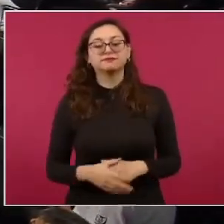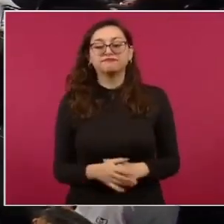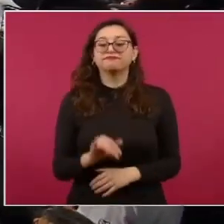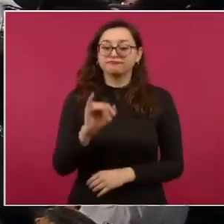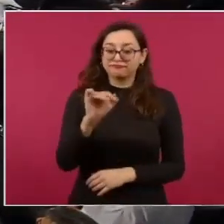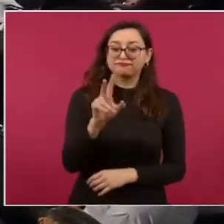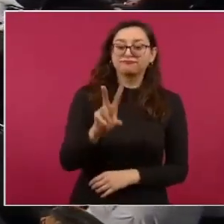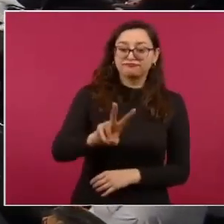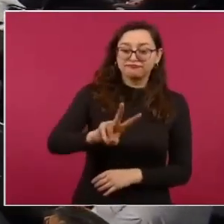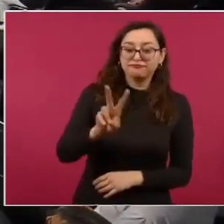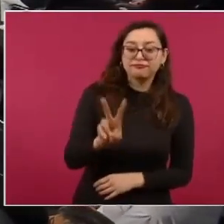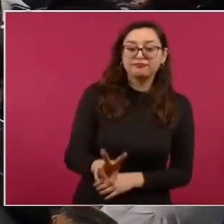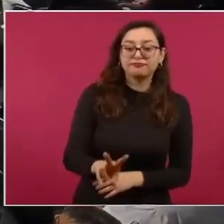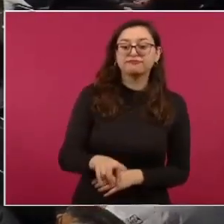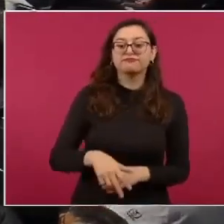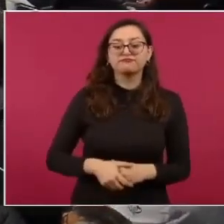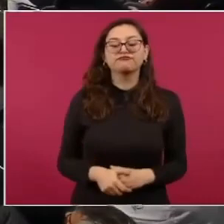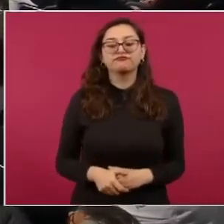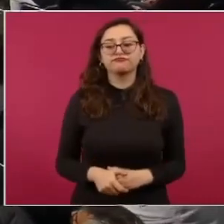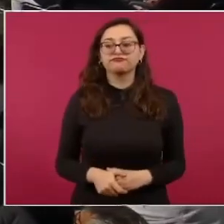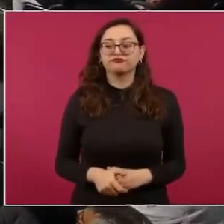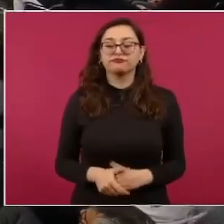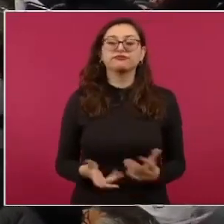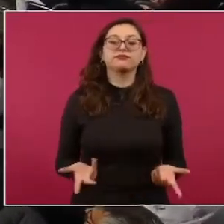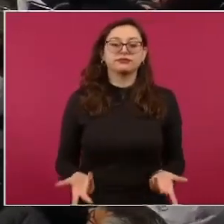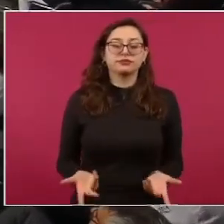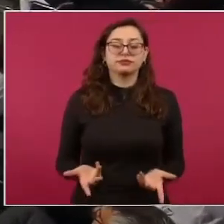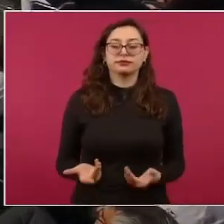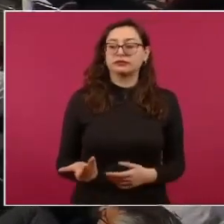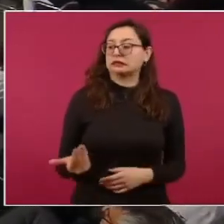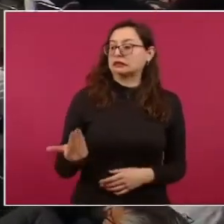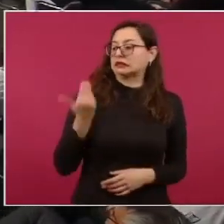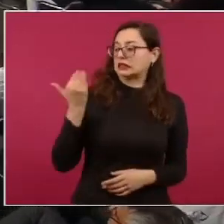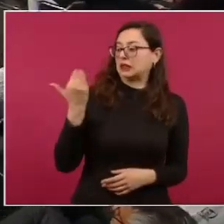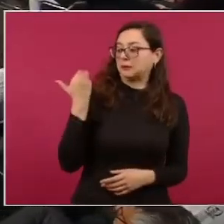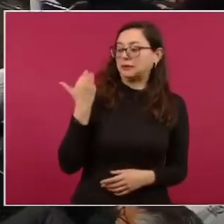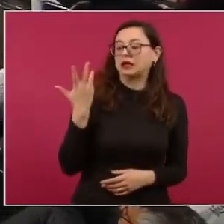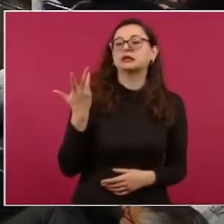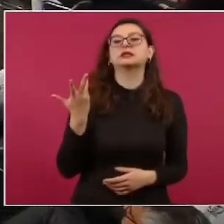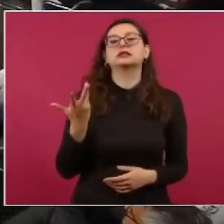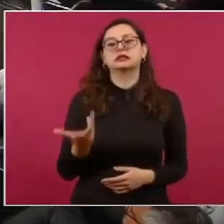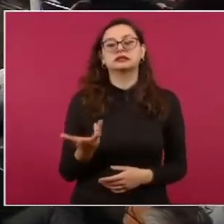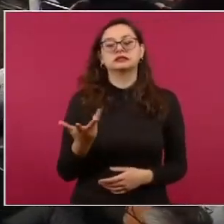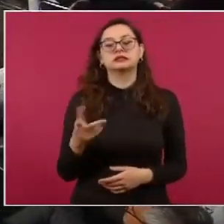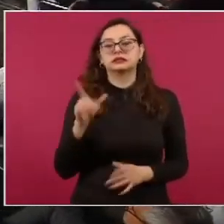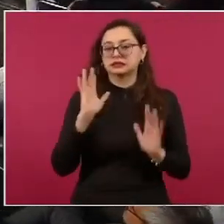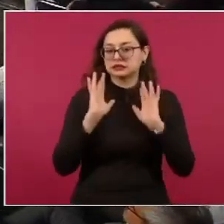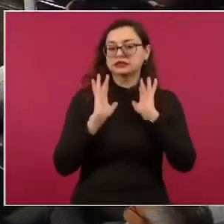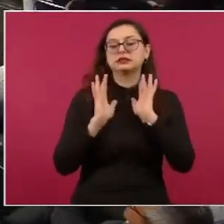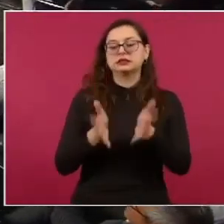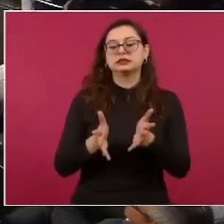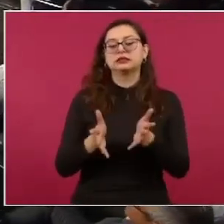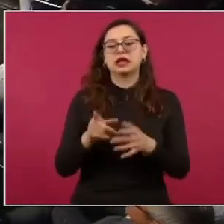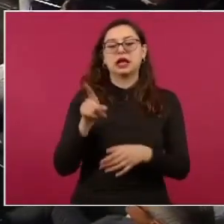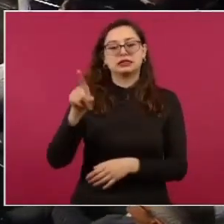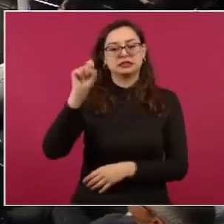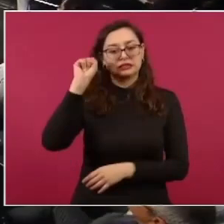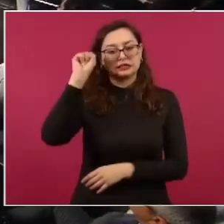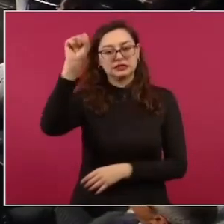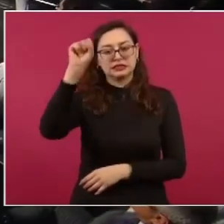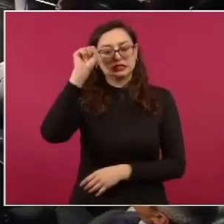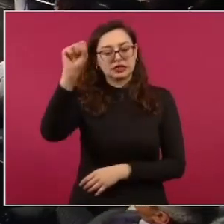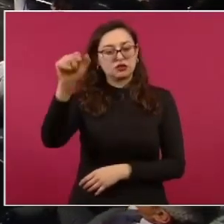acabamos recientemente, hace unos días, de firmar un acuerdo en Teléfonos de México, el sindicato